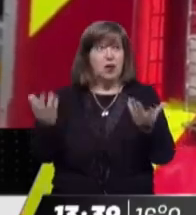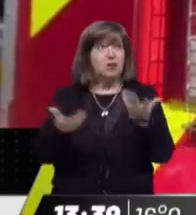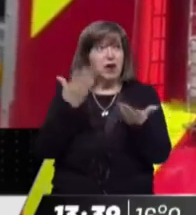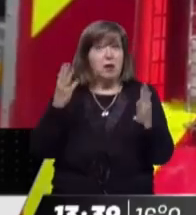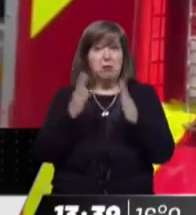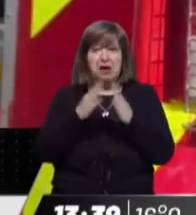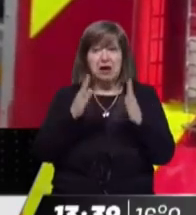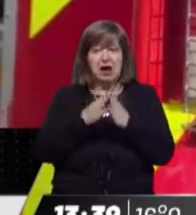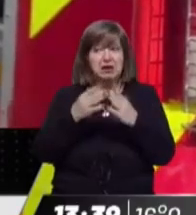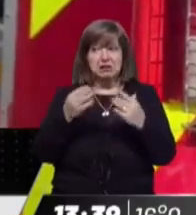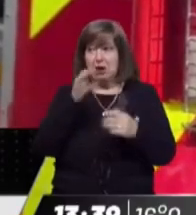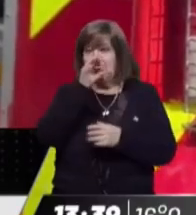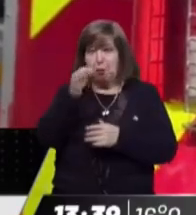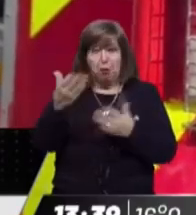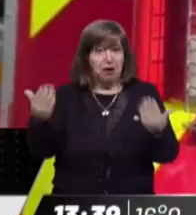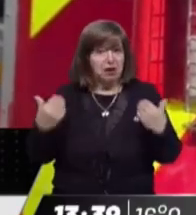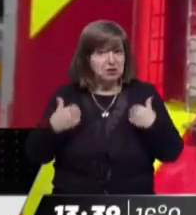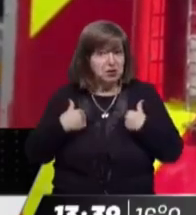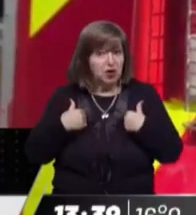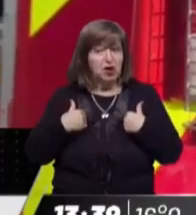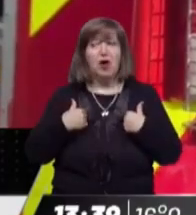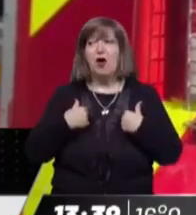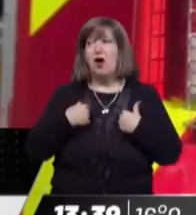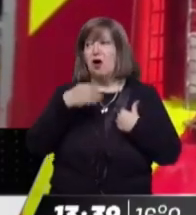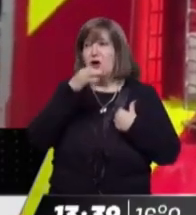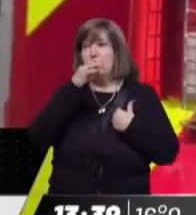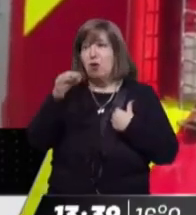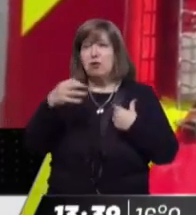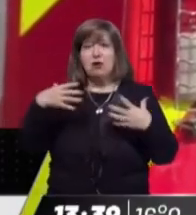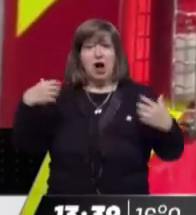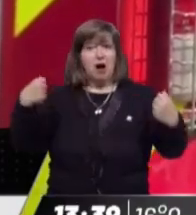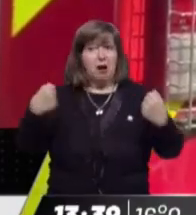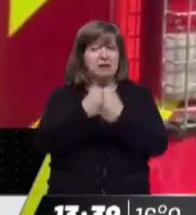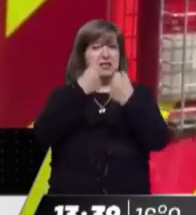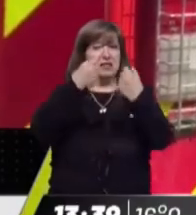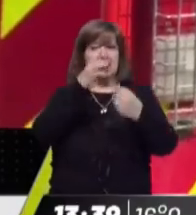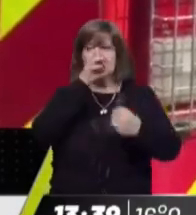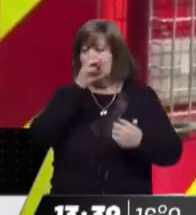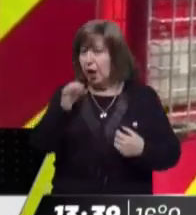que se me haya prendido fuego mi casa o nunca he sufrido un accidente de tránsito,